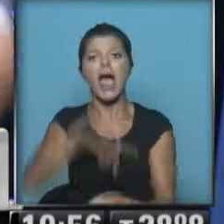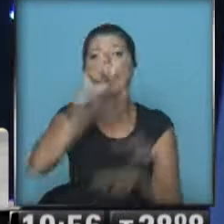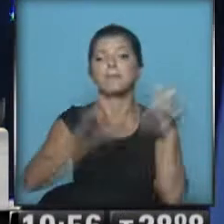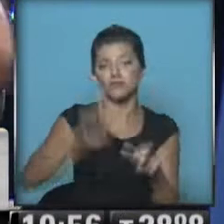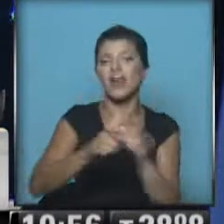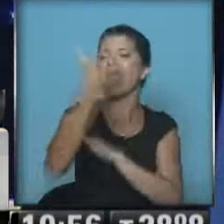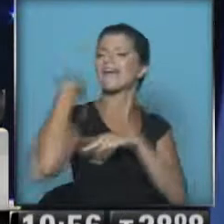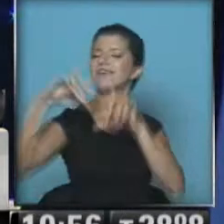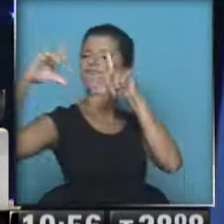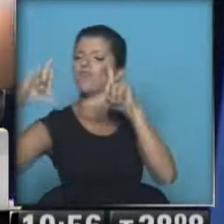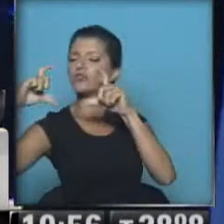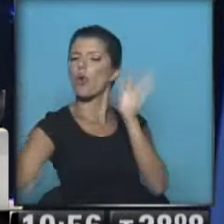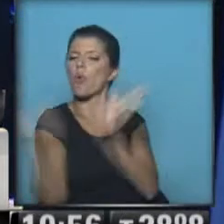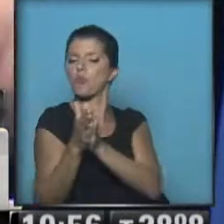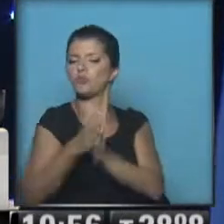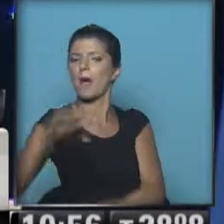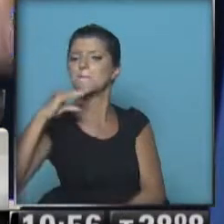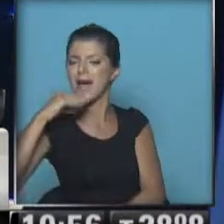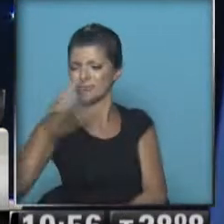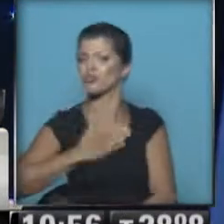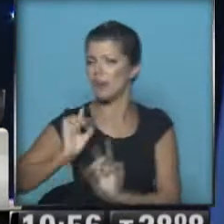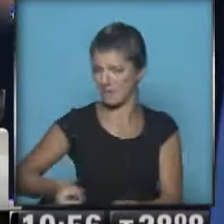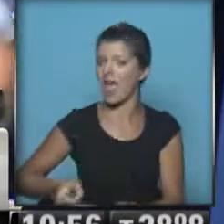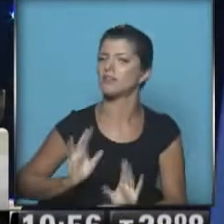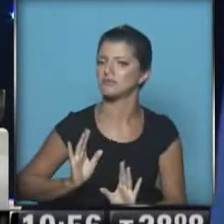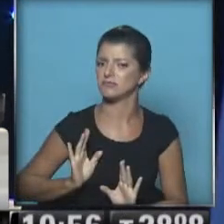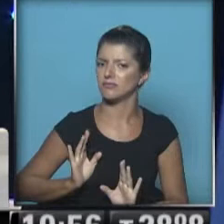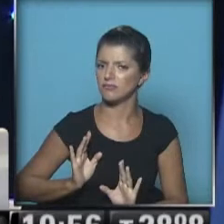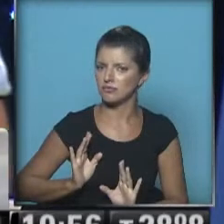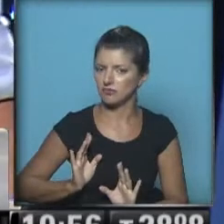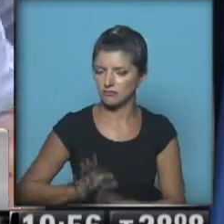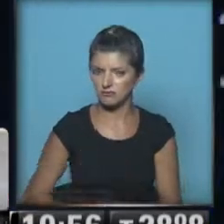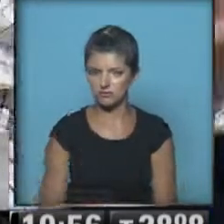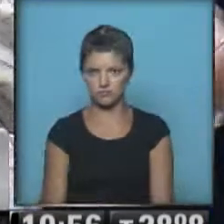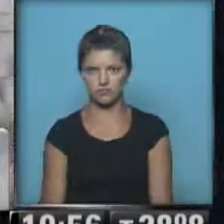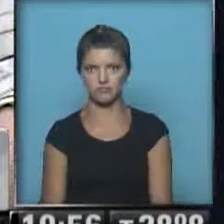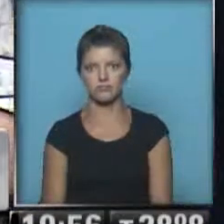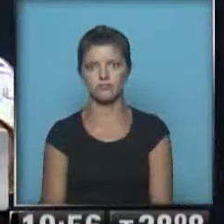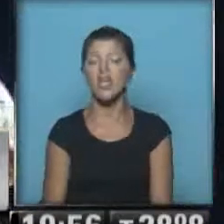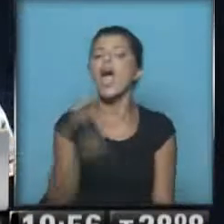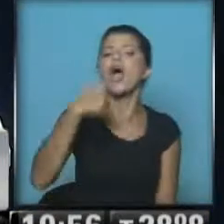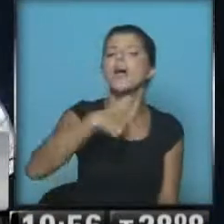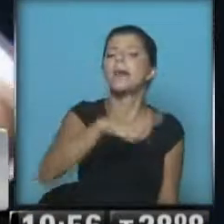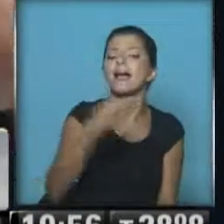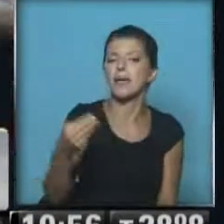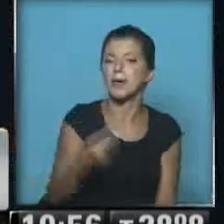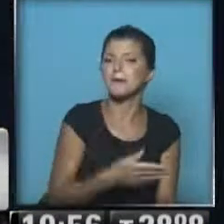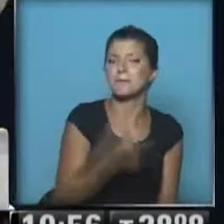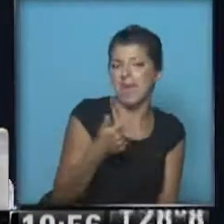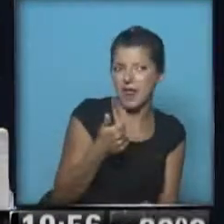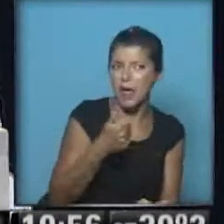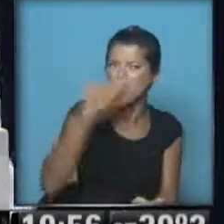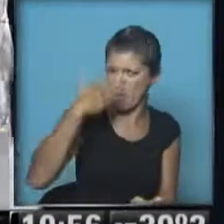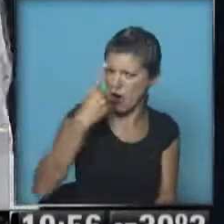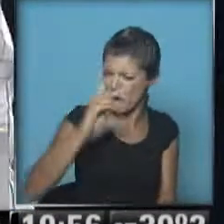sacaron fotos con Sergio Massa. Los banqué con mi cuero. Ahora los van a tratar bien, pero dentro